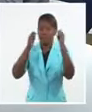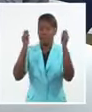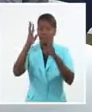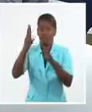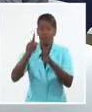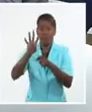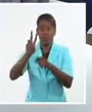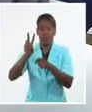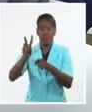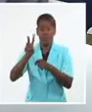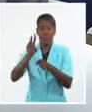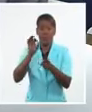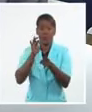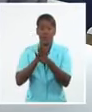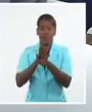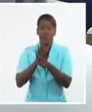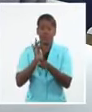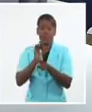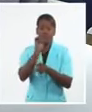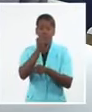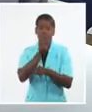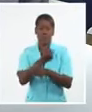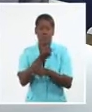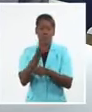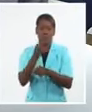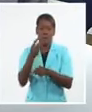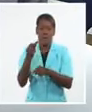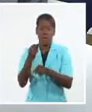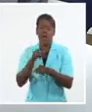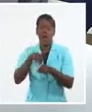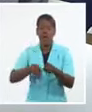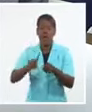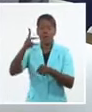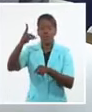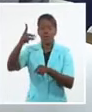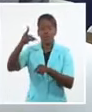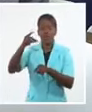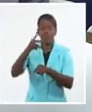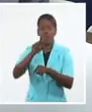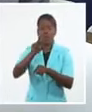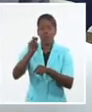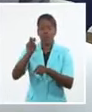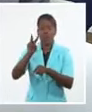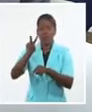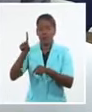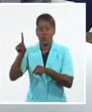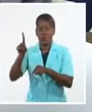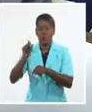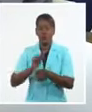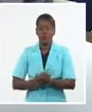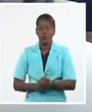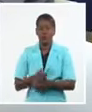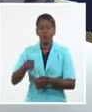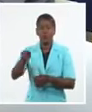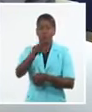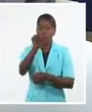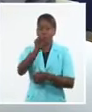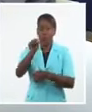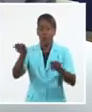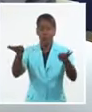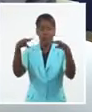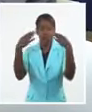primera etapa en diciembre del 2020 y la segunda etapa en diciembre del 2021. Para el público que nos está viendo en estos momentos y que asiduamente